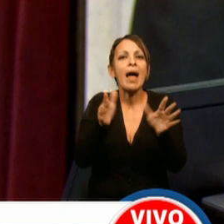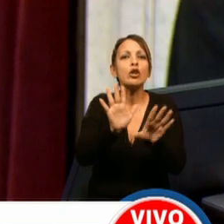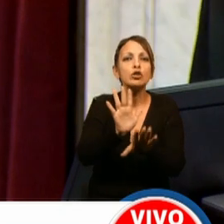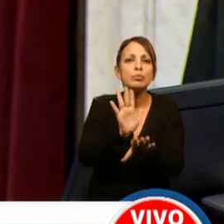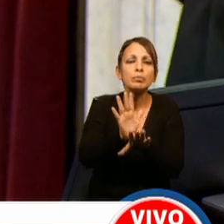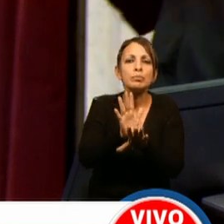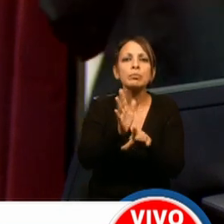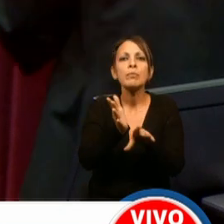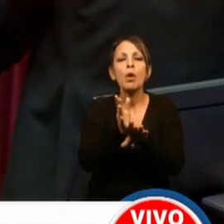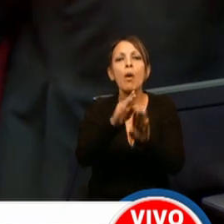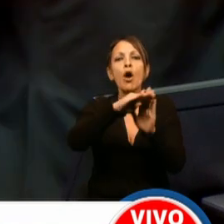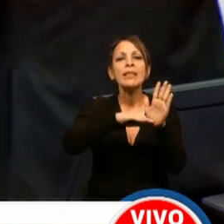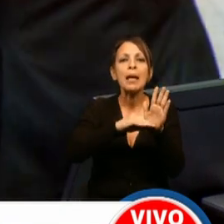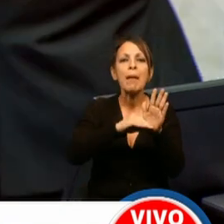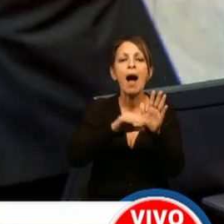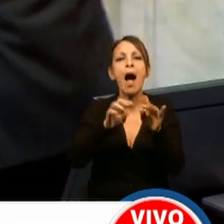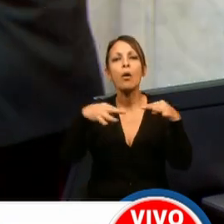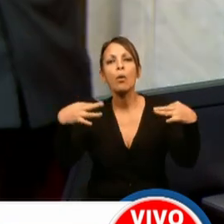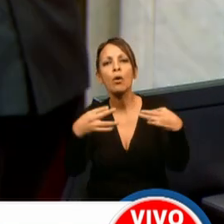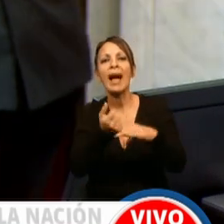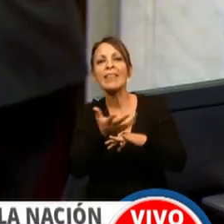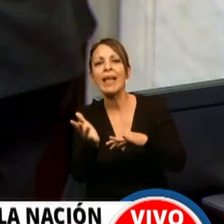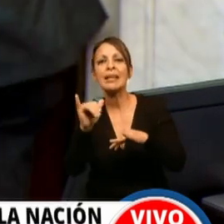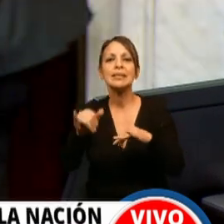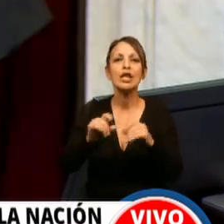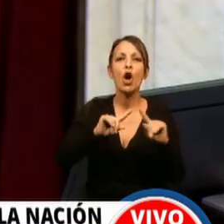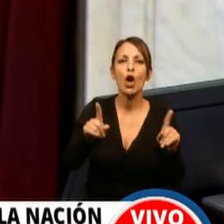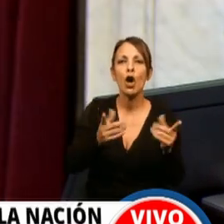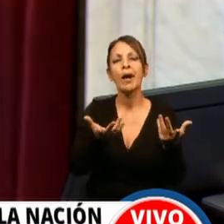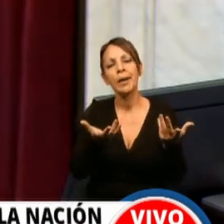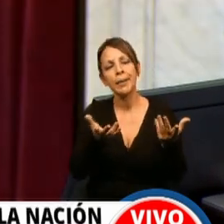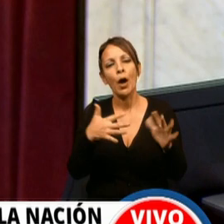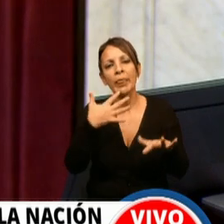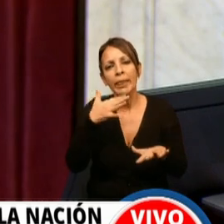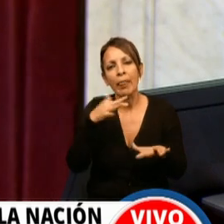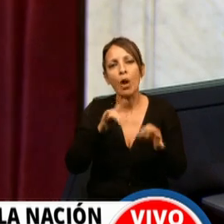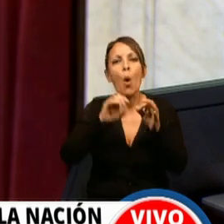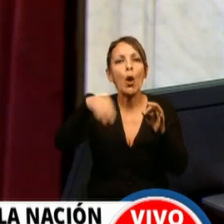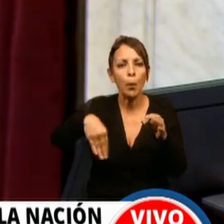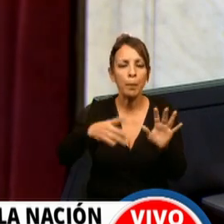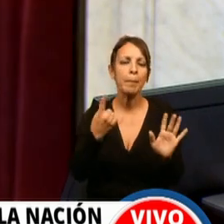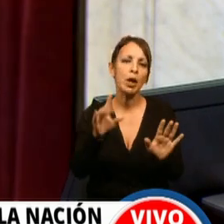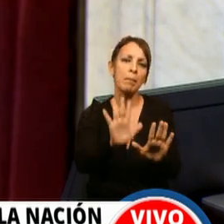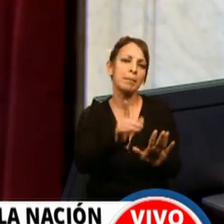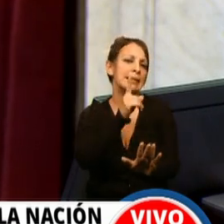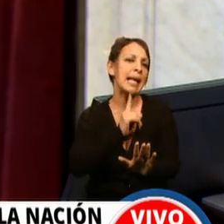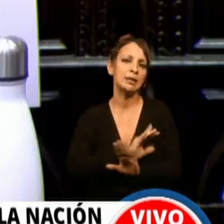la regla del quórum no quórum me parece legítimo lo que les pido que sea en silencio gracias